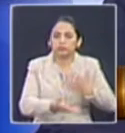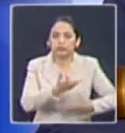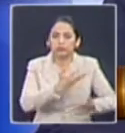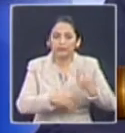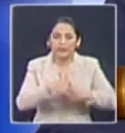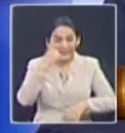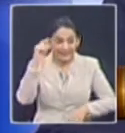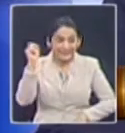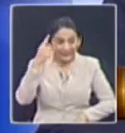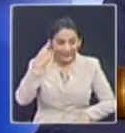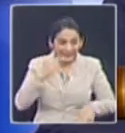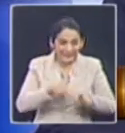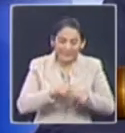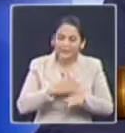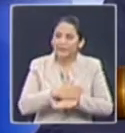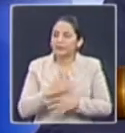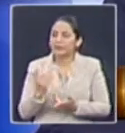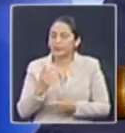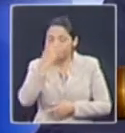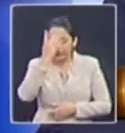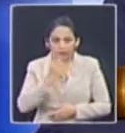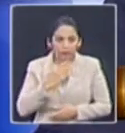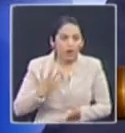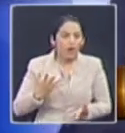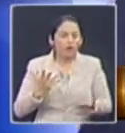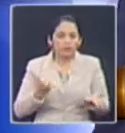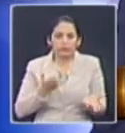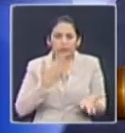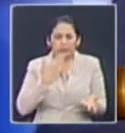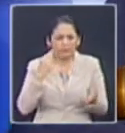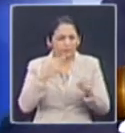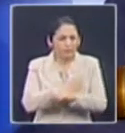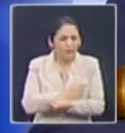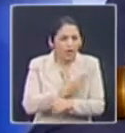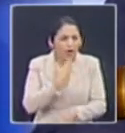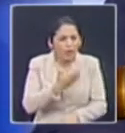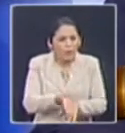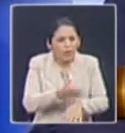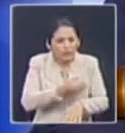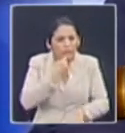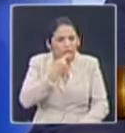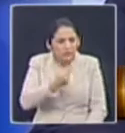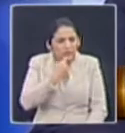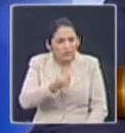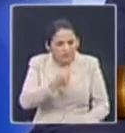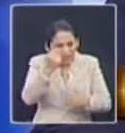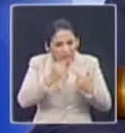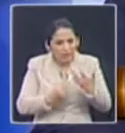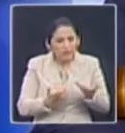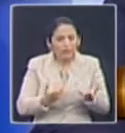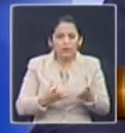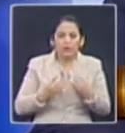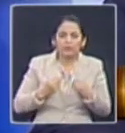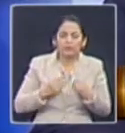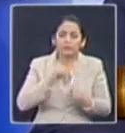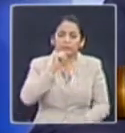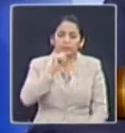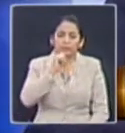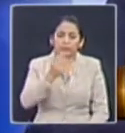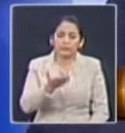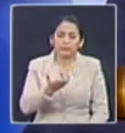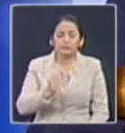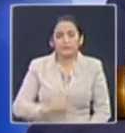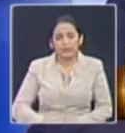basura, digamos así, una muy buena oportunidad en la cual los diferentes estamentos del quehacer económico del país hubiesen